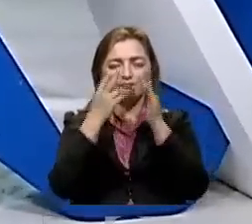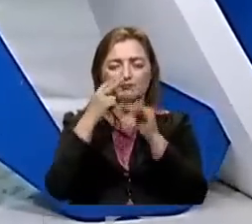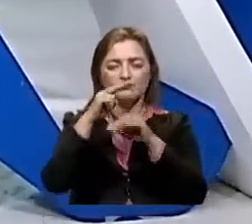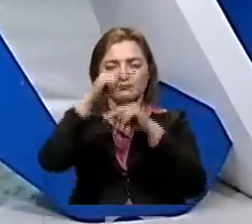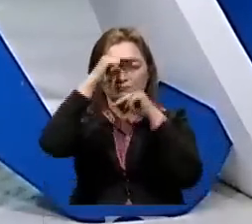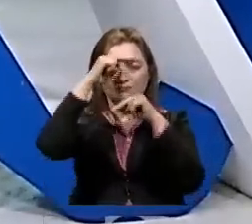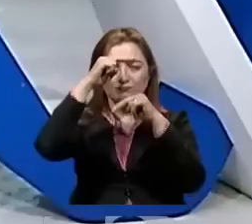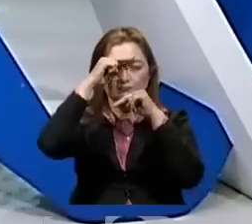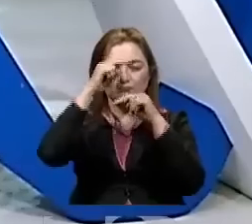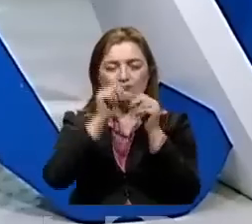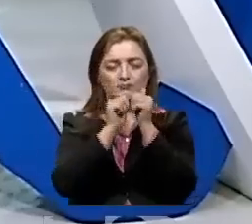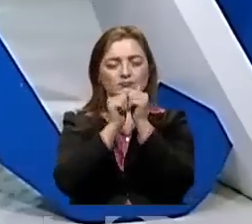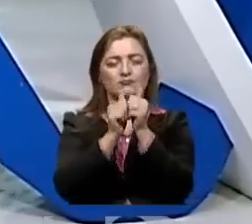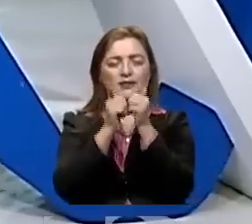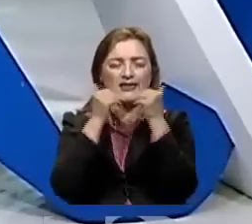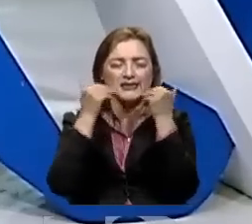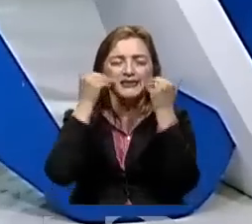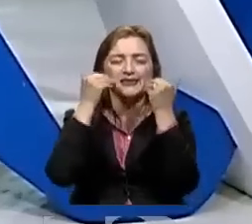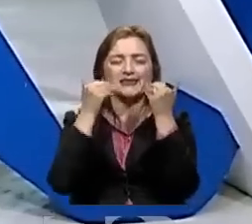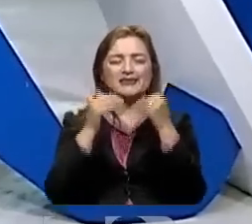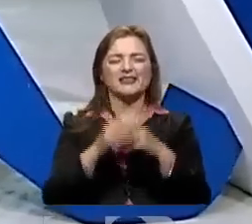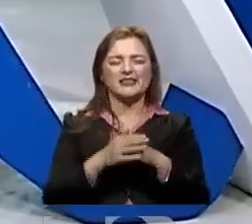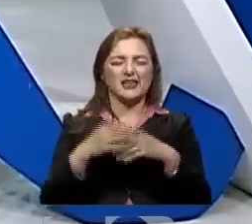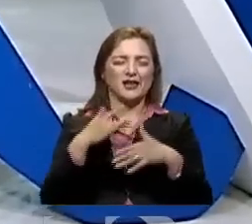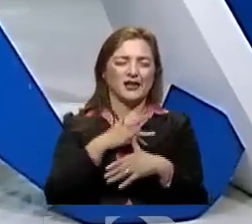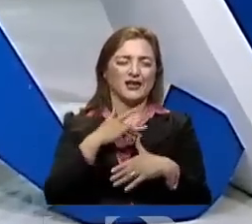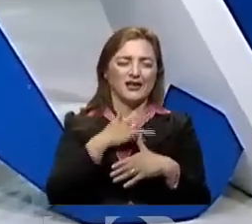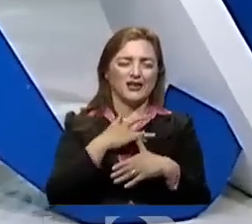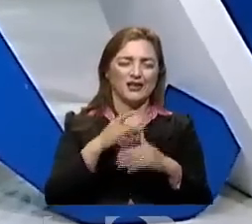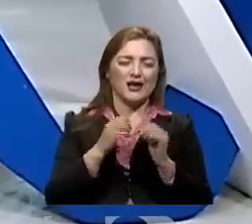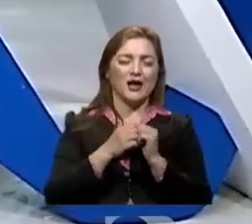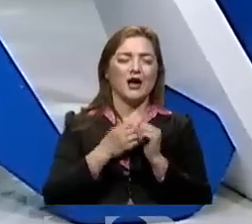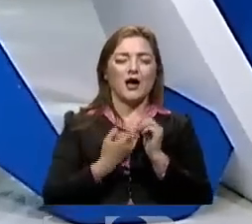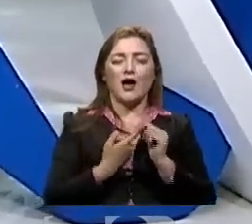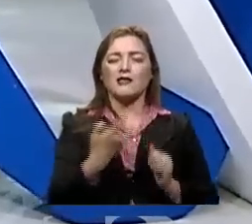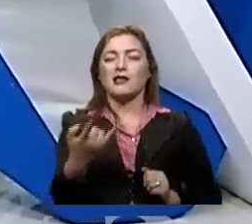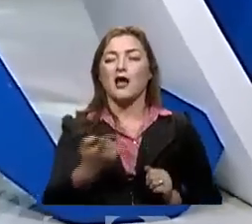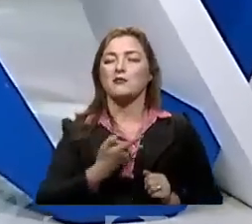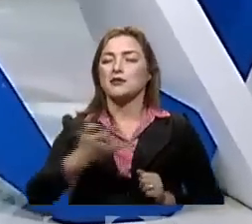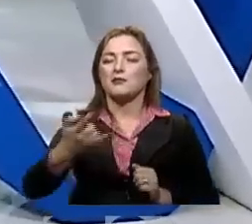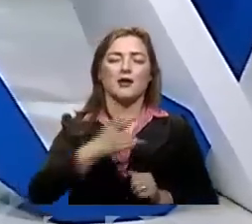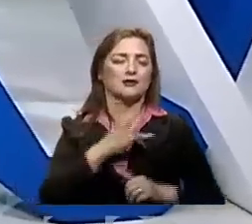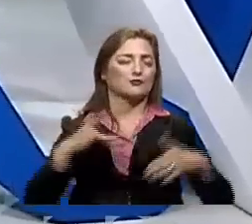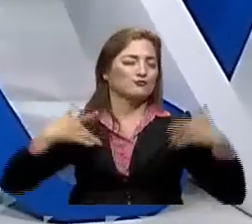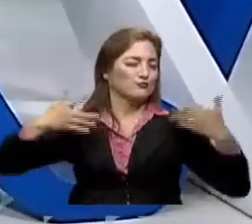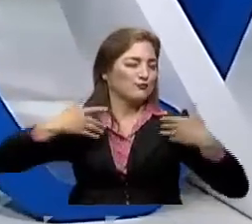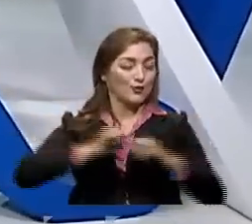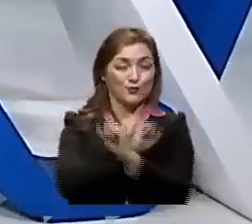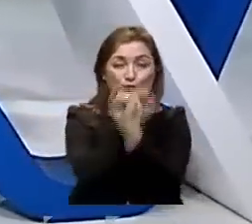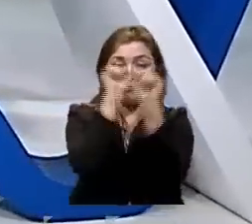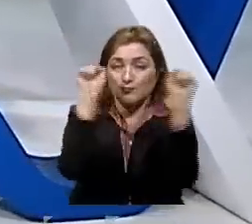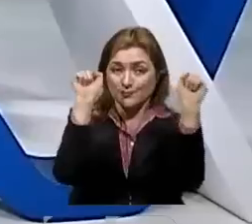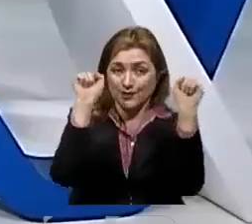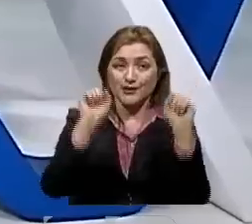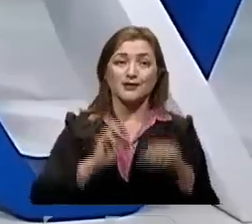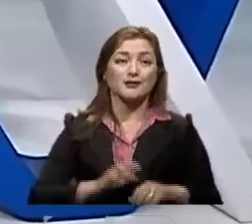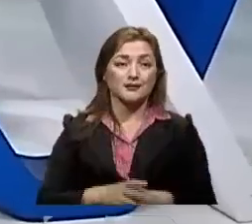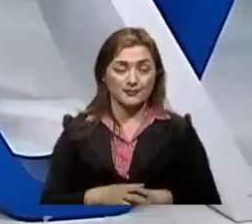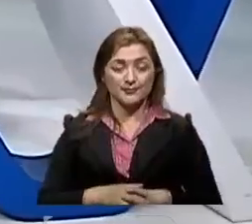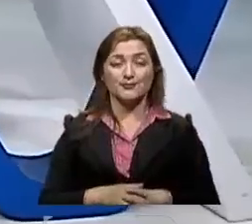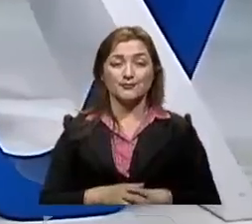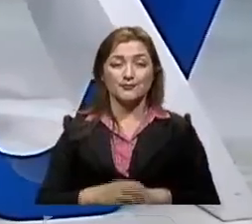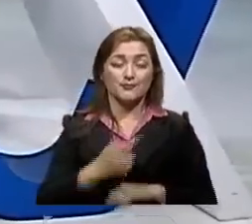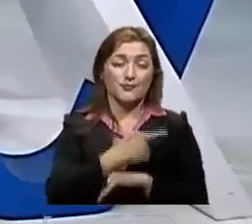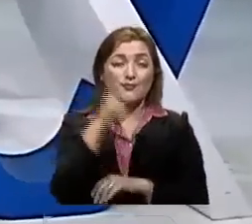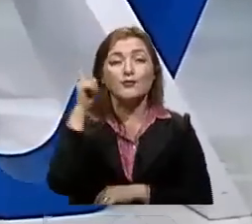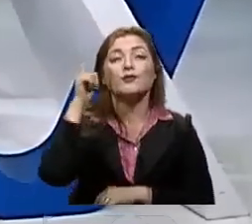mirándonos, acompañándonos, riéndose con nosotros, de esa alegría que queremos que cada mañana tengan ustedes para levantarse, pero hay días